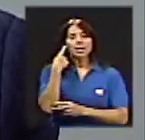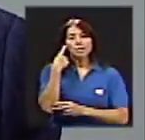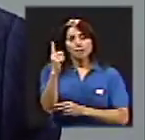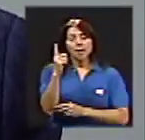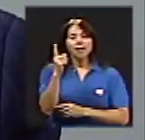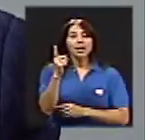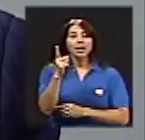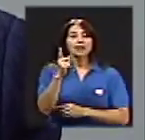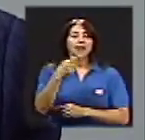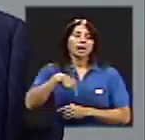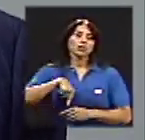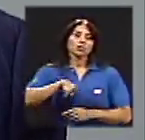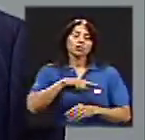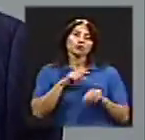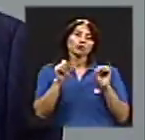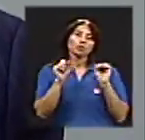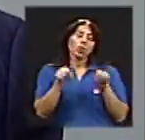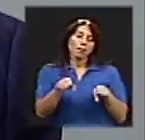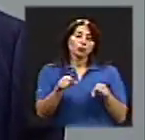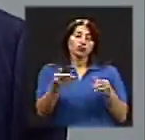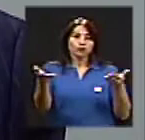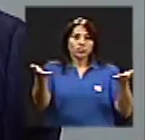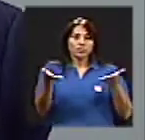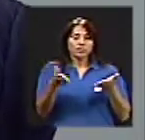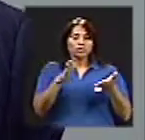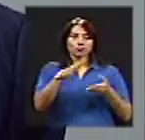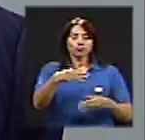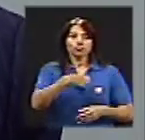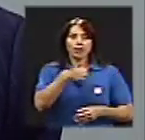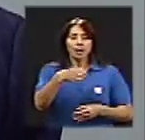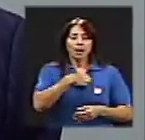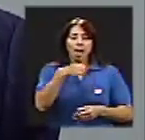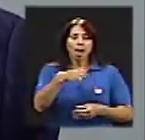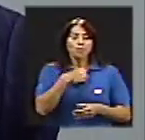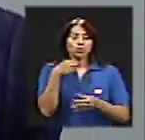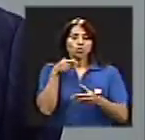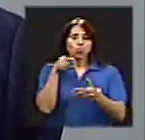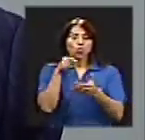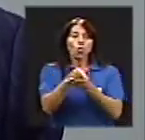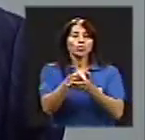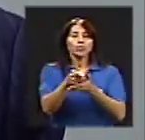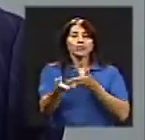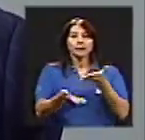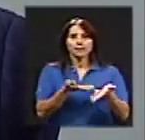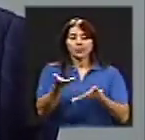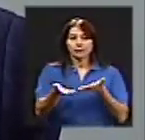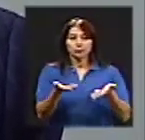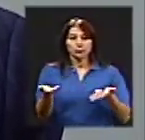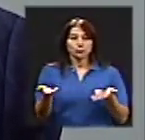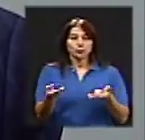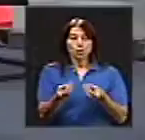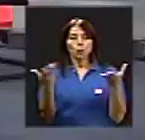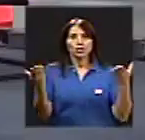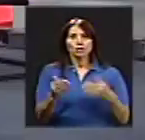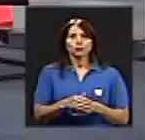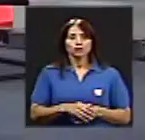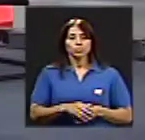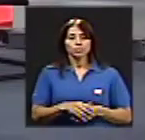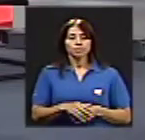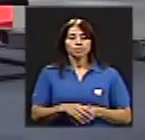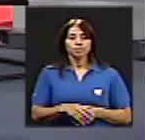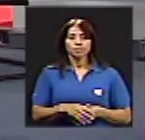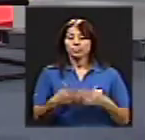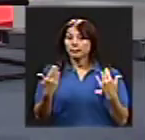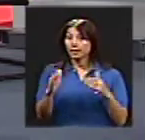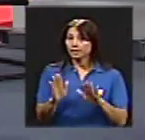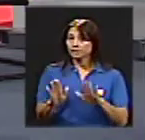podernos hacer llegar todos los reclamos que tenga contra los prestadores de los servicios públicos. Estupendo,